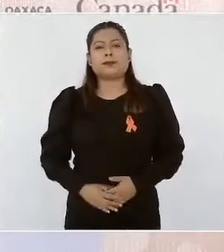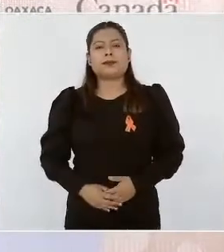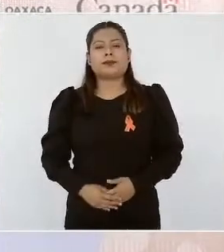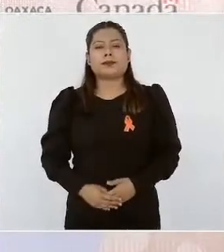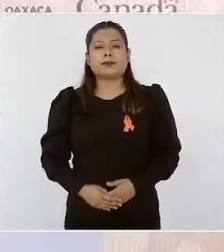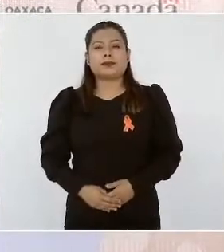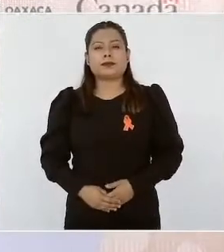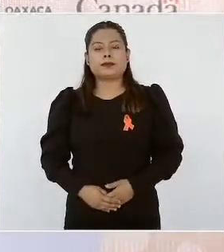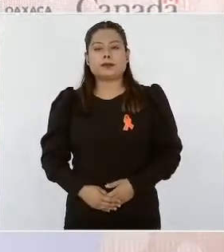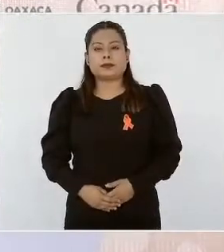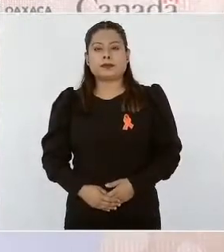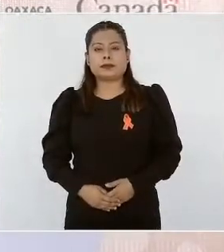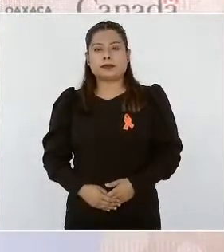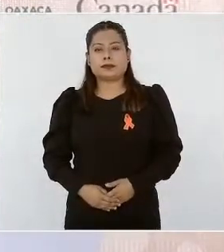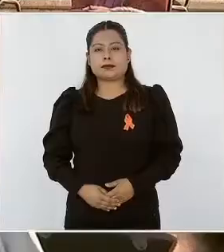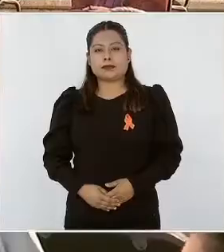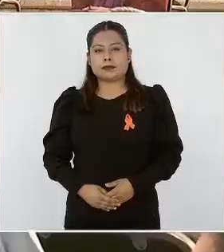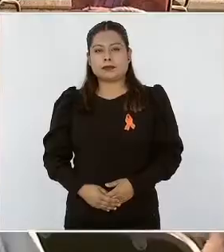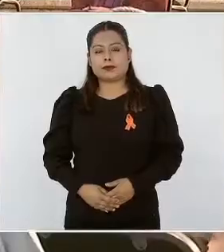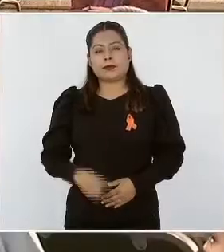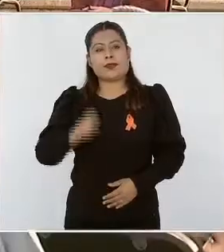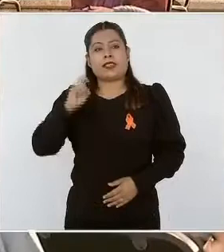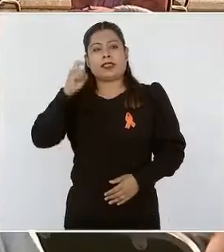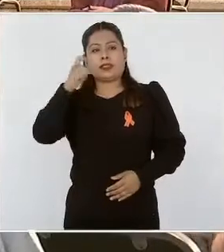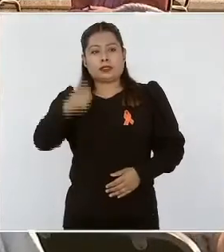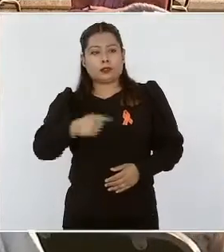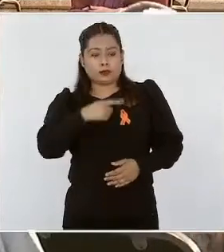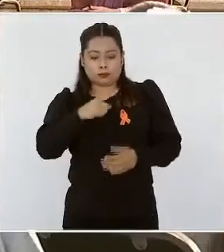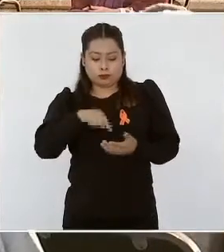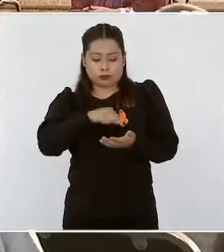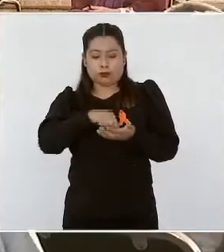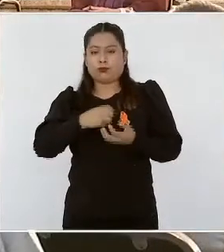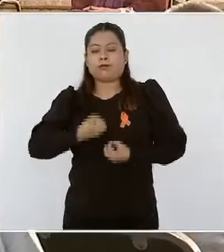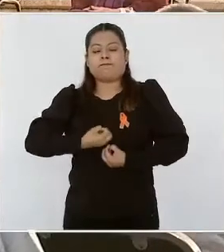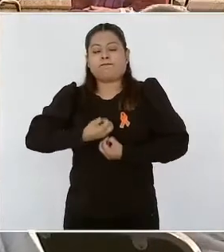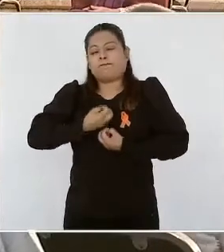porque es un elemento de inspiración.